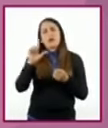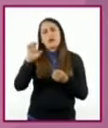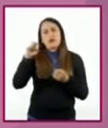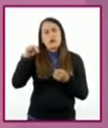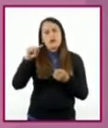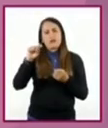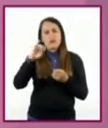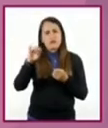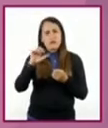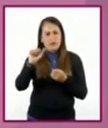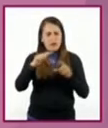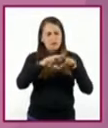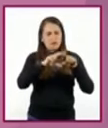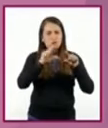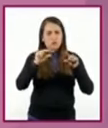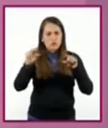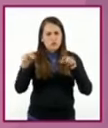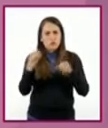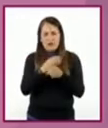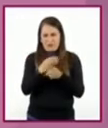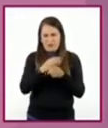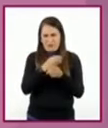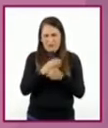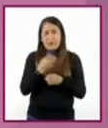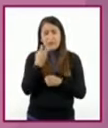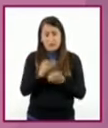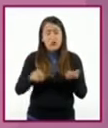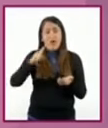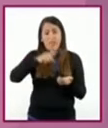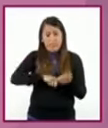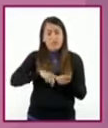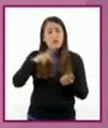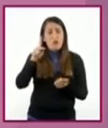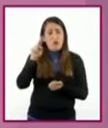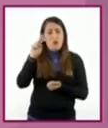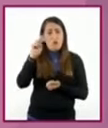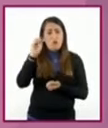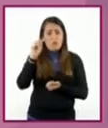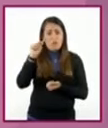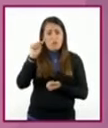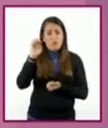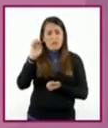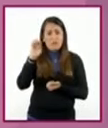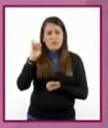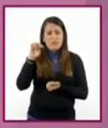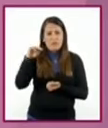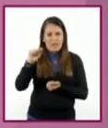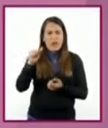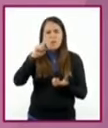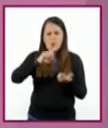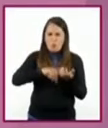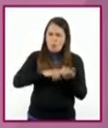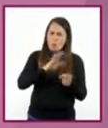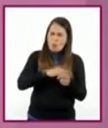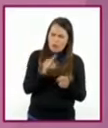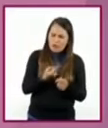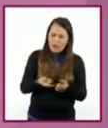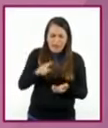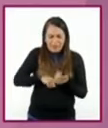Casi todas ellas son alimentos ricos en proteínas, debido a esas maravillosas bacterias que les